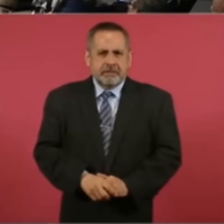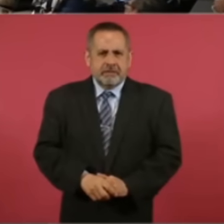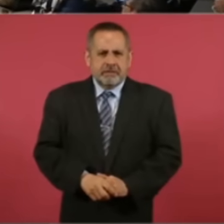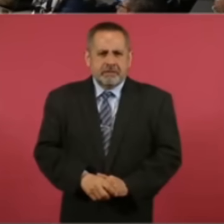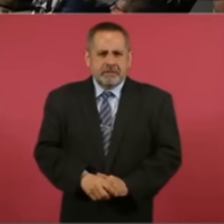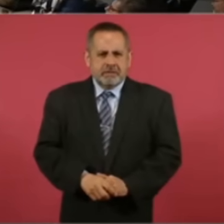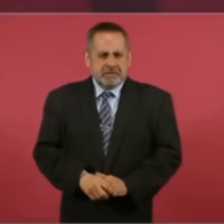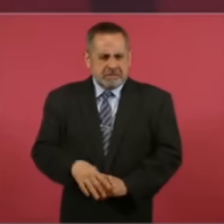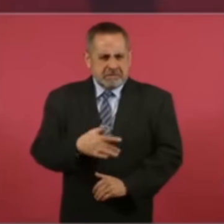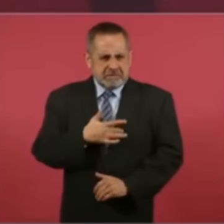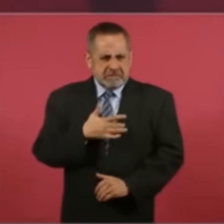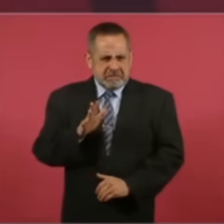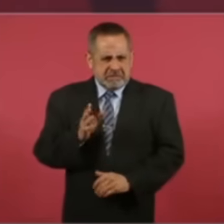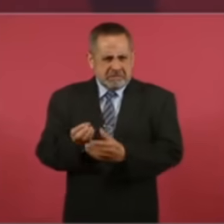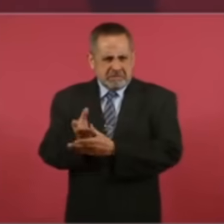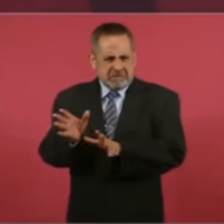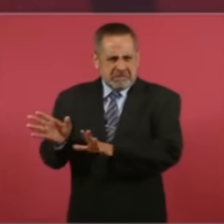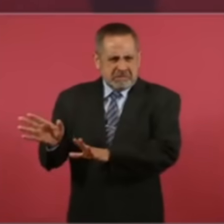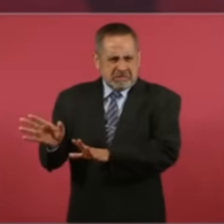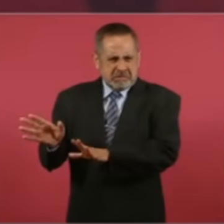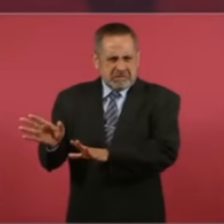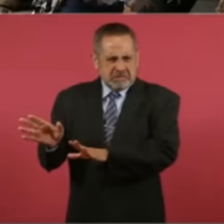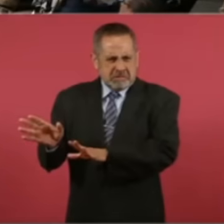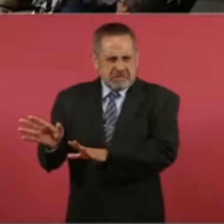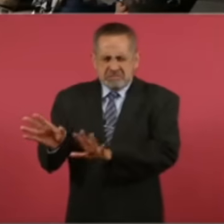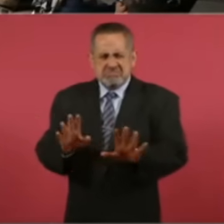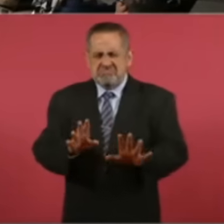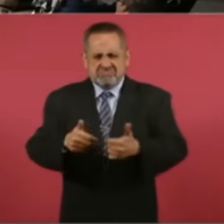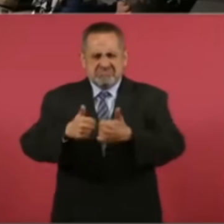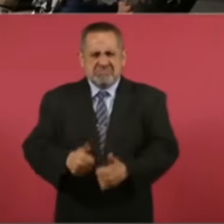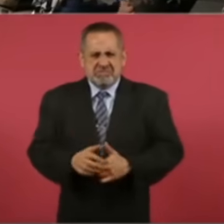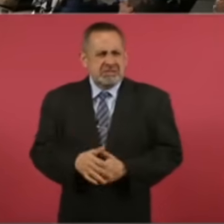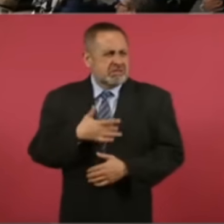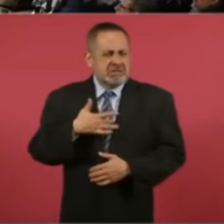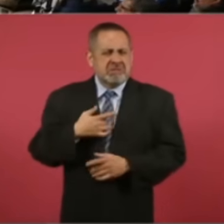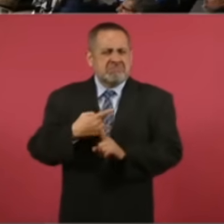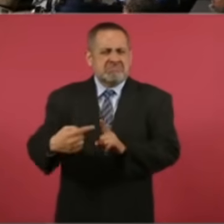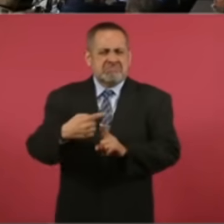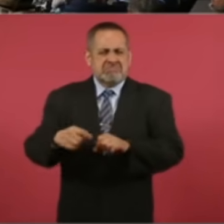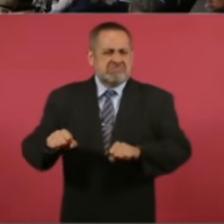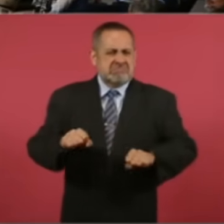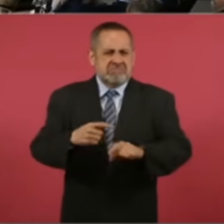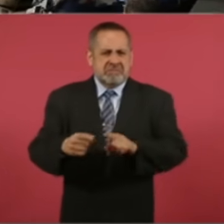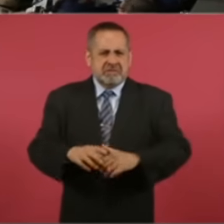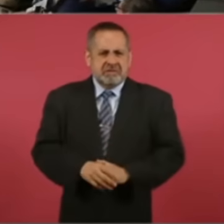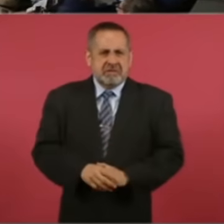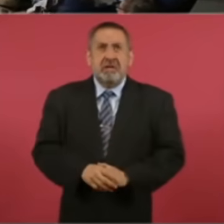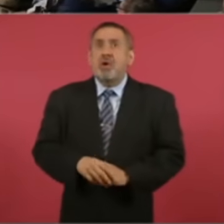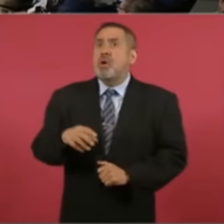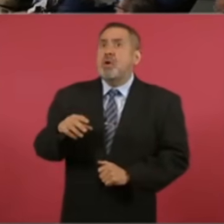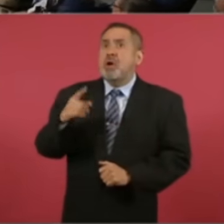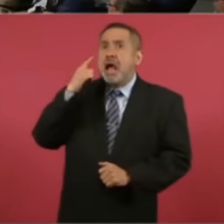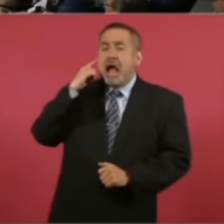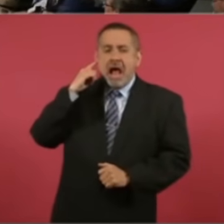¿Les parece que salgamos? No, es moderado. No está la